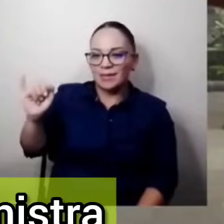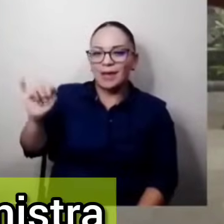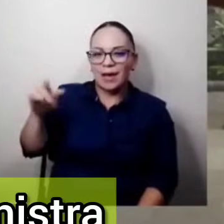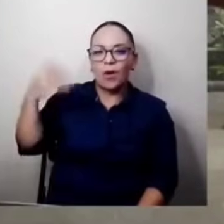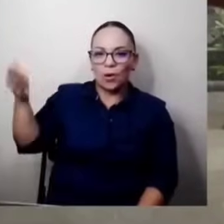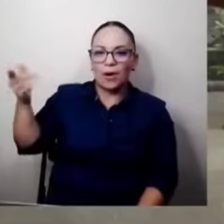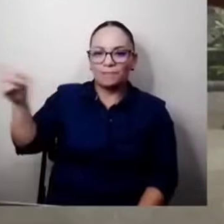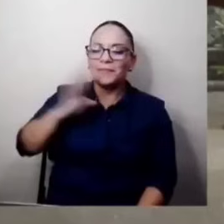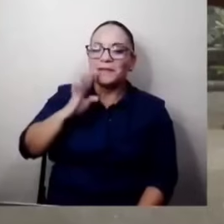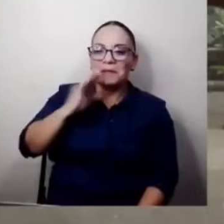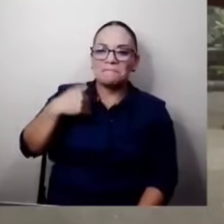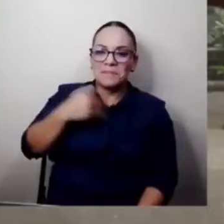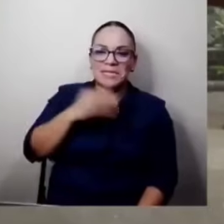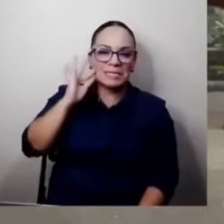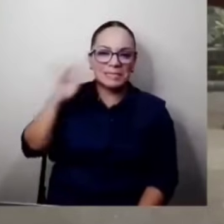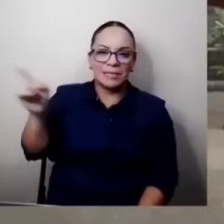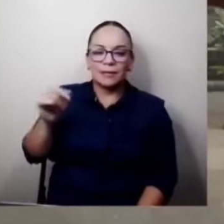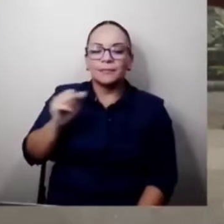señora ministra,